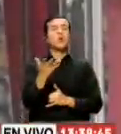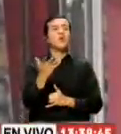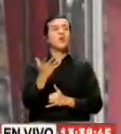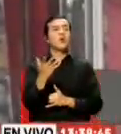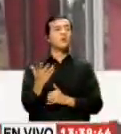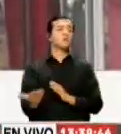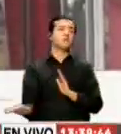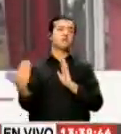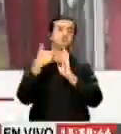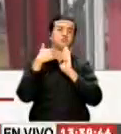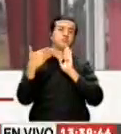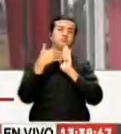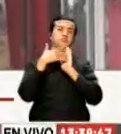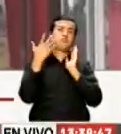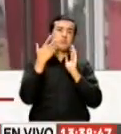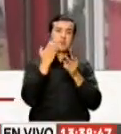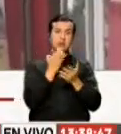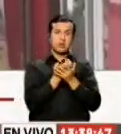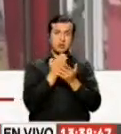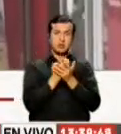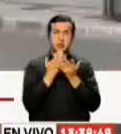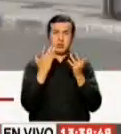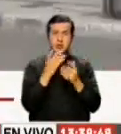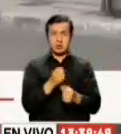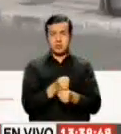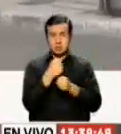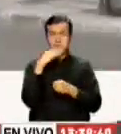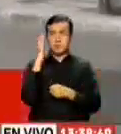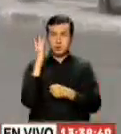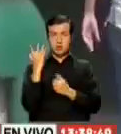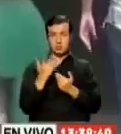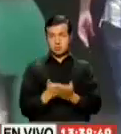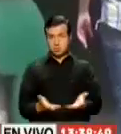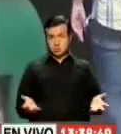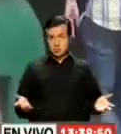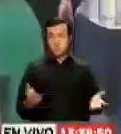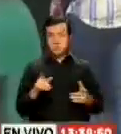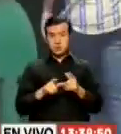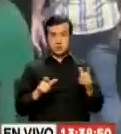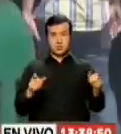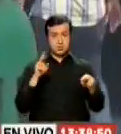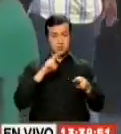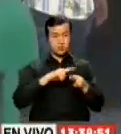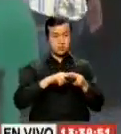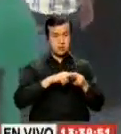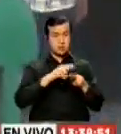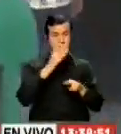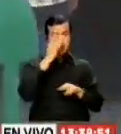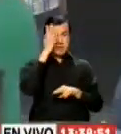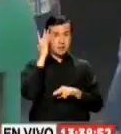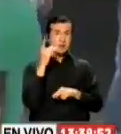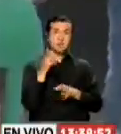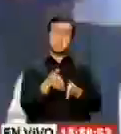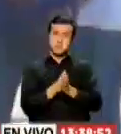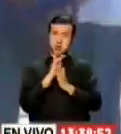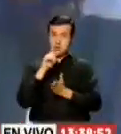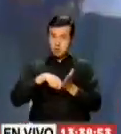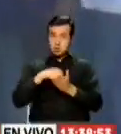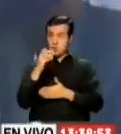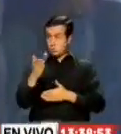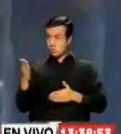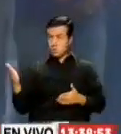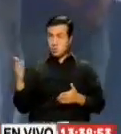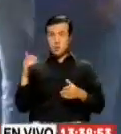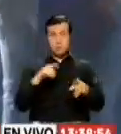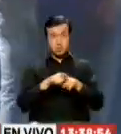buscan a nosotros porque le damos economía y le damos más seguridad. Por su parte, los transportistas legales exigen la regularización del otro gremio para